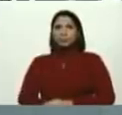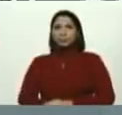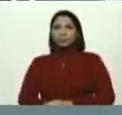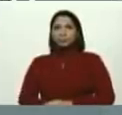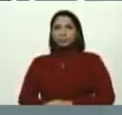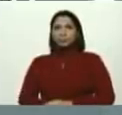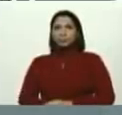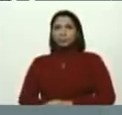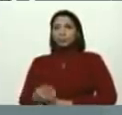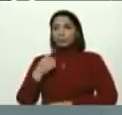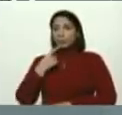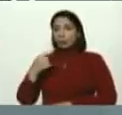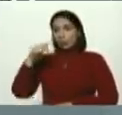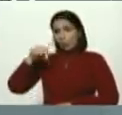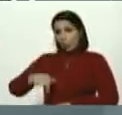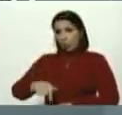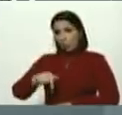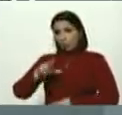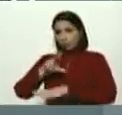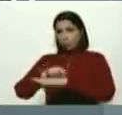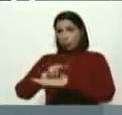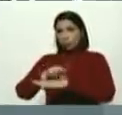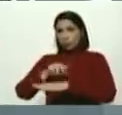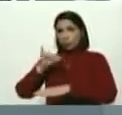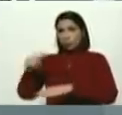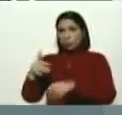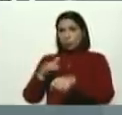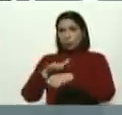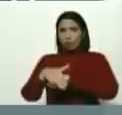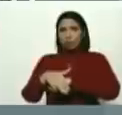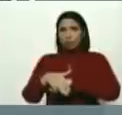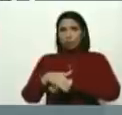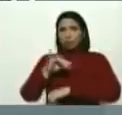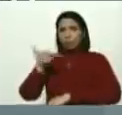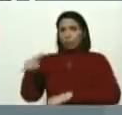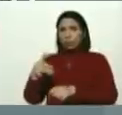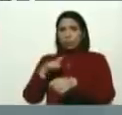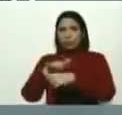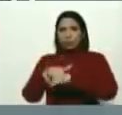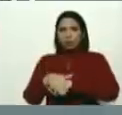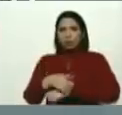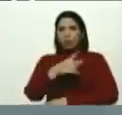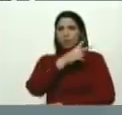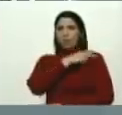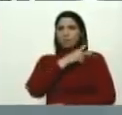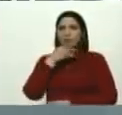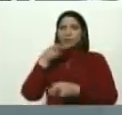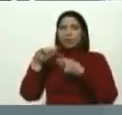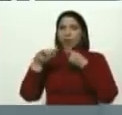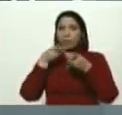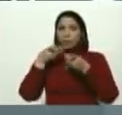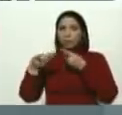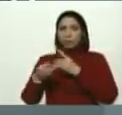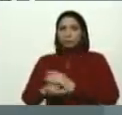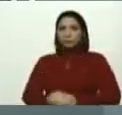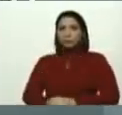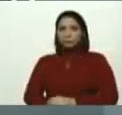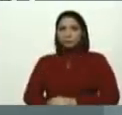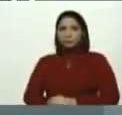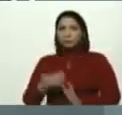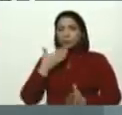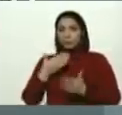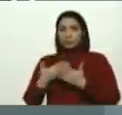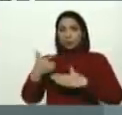Lo dijo hoy el doctor Jorge Rodríguez. Jorge Rodríguez ha sido el jefe del diálogo por parte